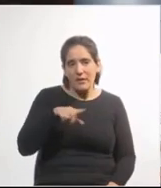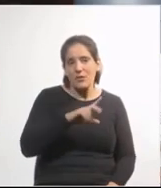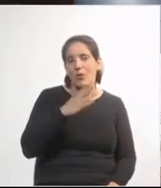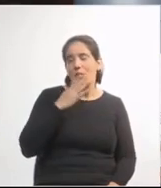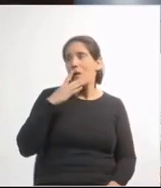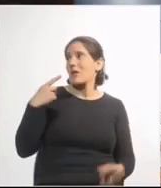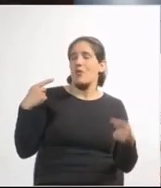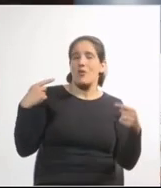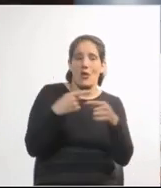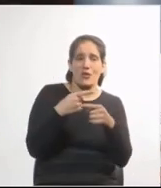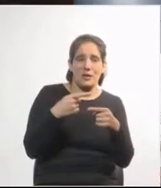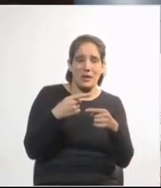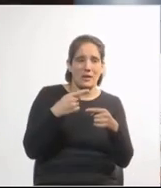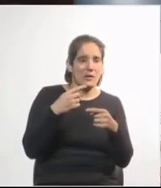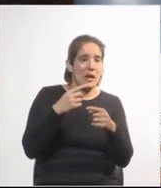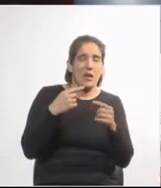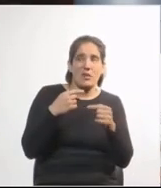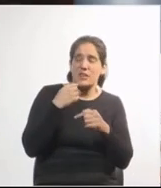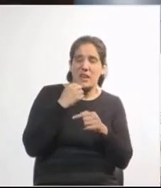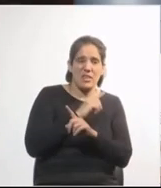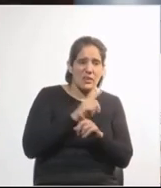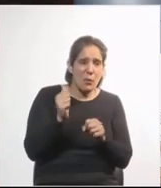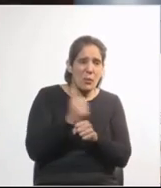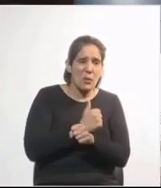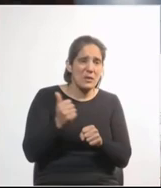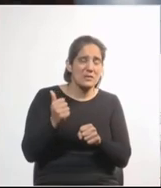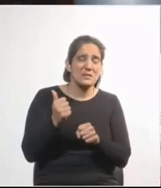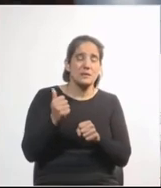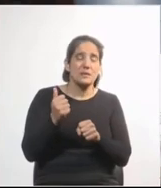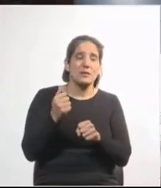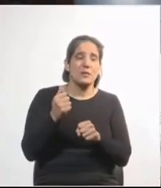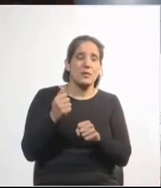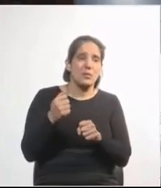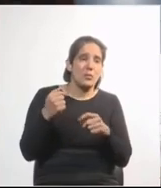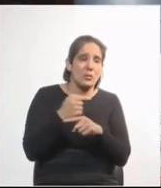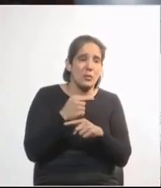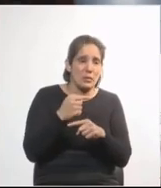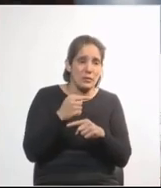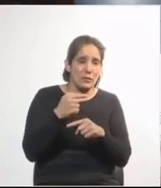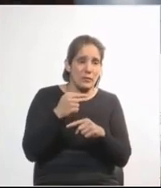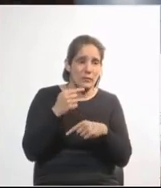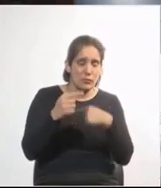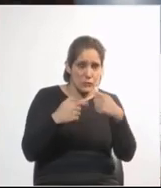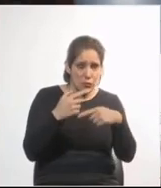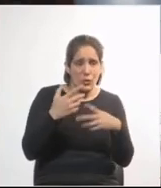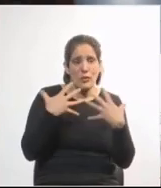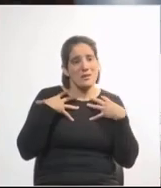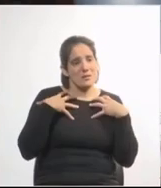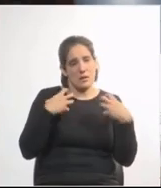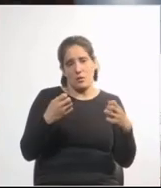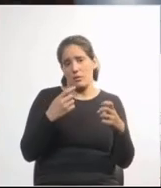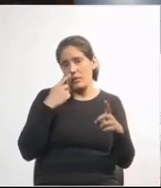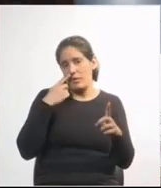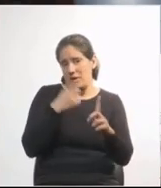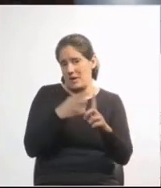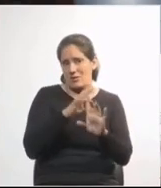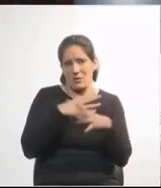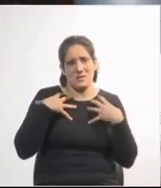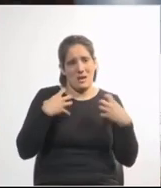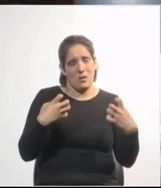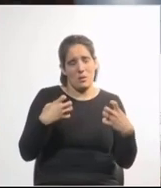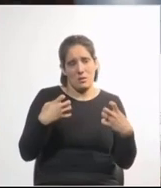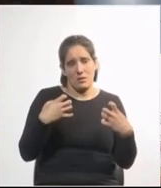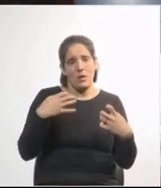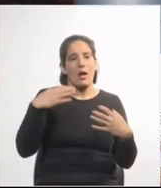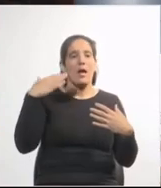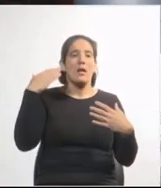atentan de no avanzar en la aprobación de los mismos, estamos atentando particularmente contra la salud y la salud de las